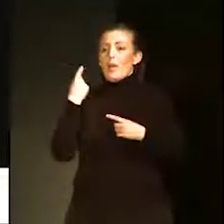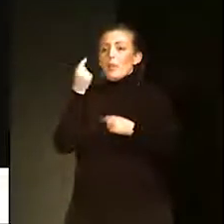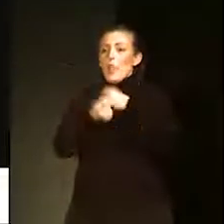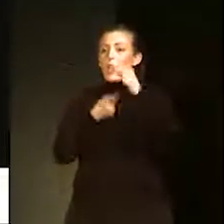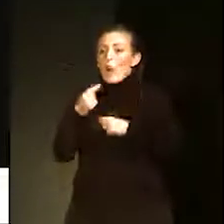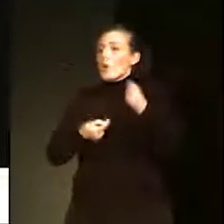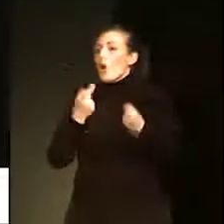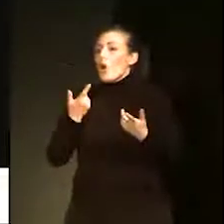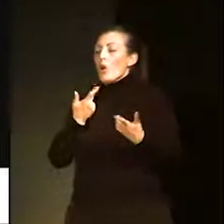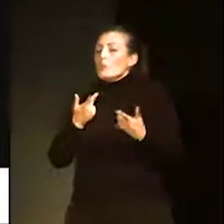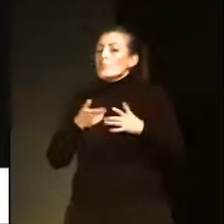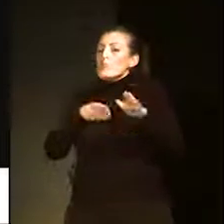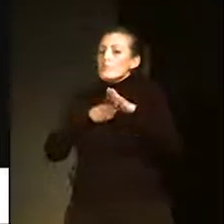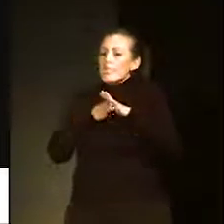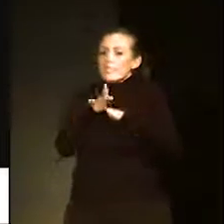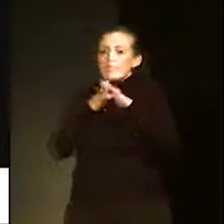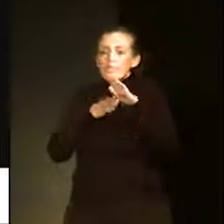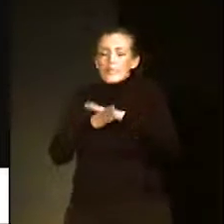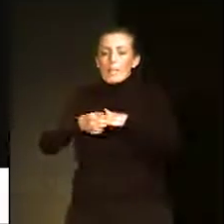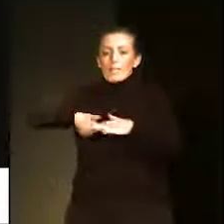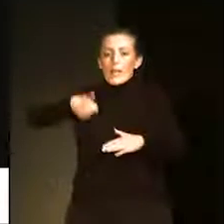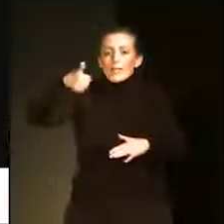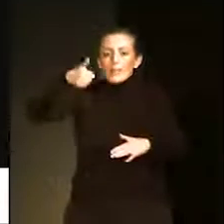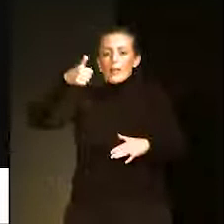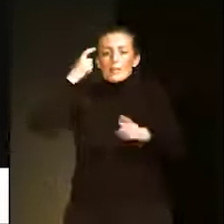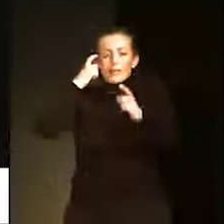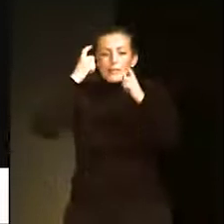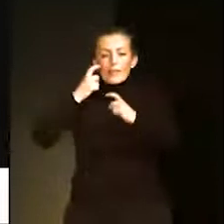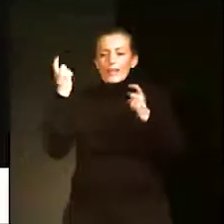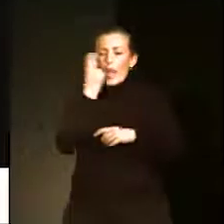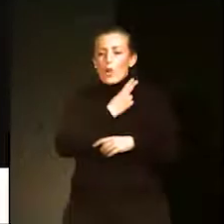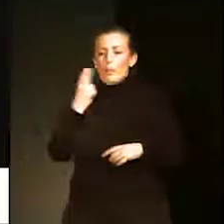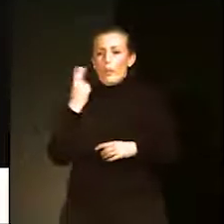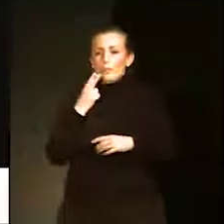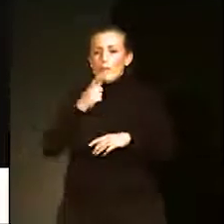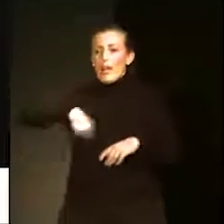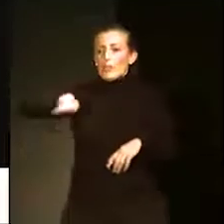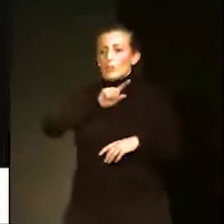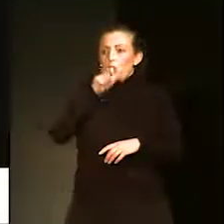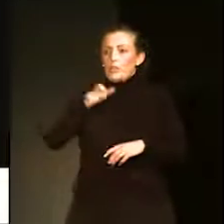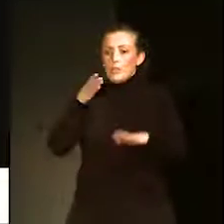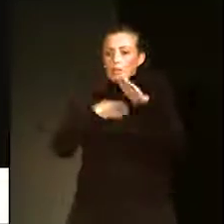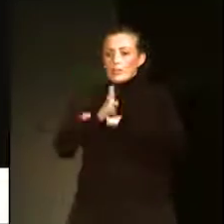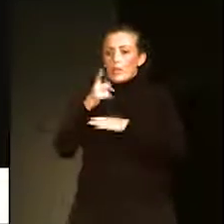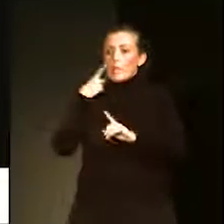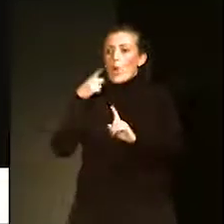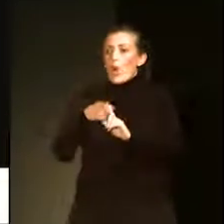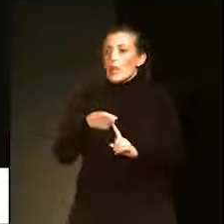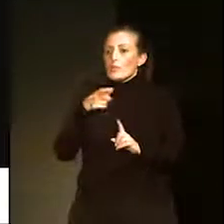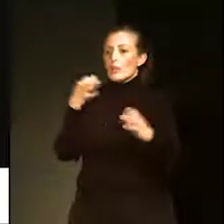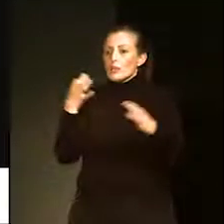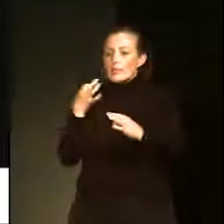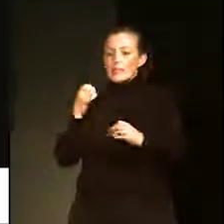sus condiciones de accesibilidad porque también nos hemos comprometido en ello. Pero nuestro gran objetivo durante